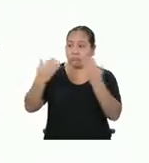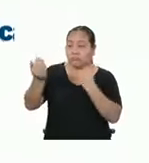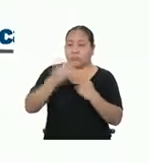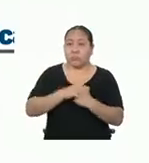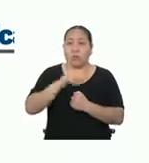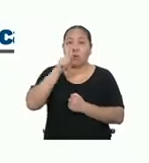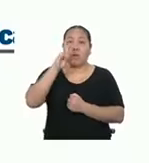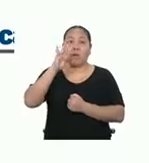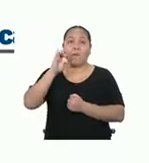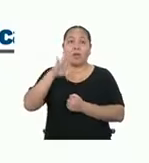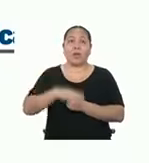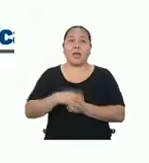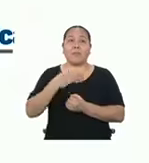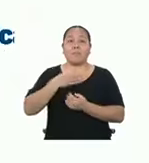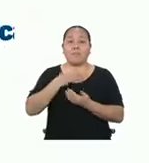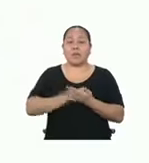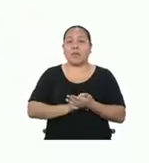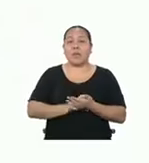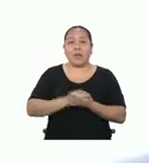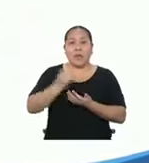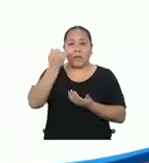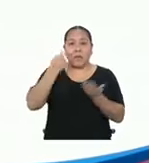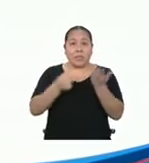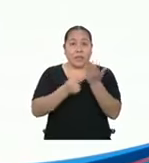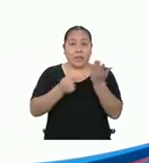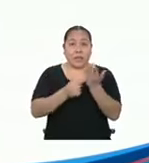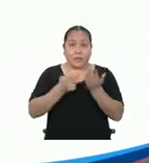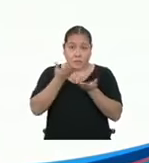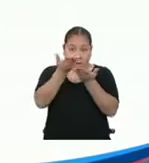Una beca Mi Vocación Técnica puede ser para ti